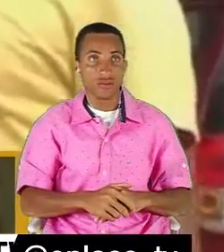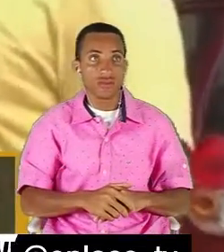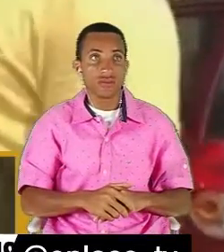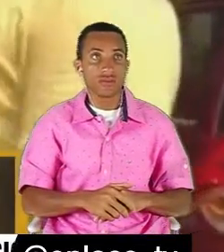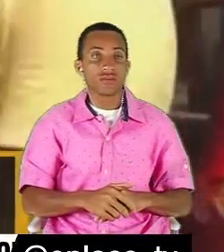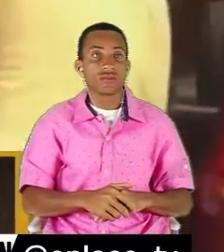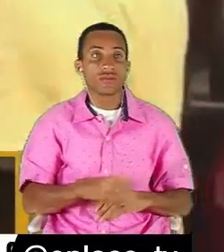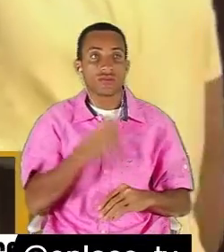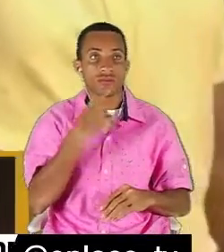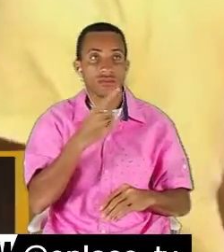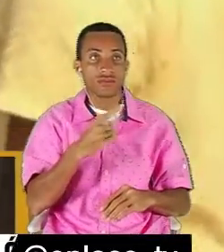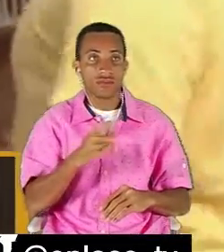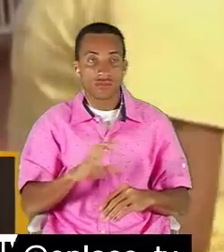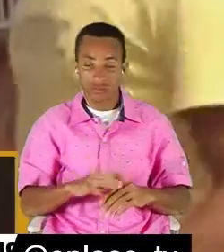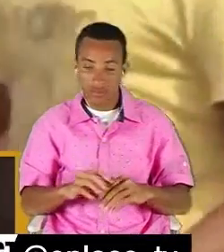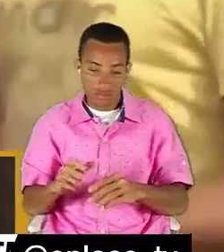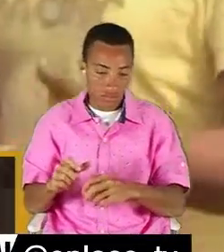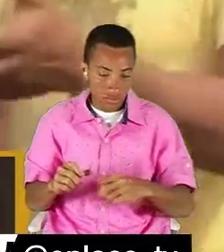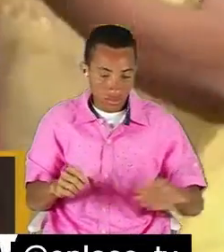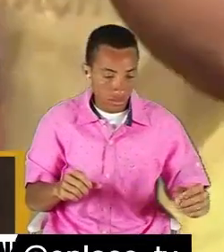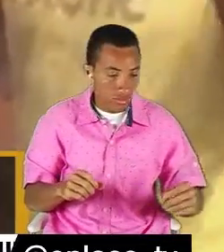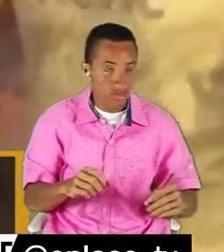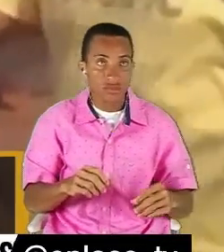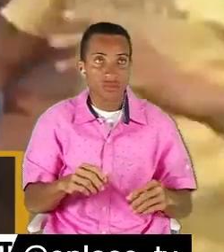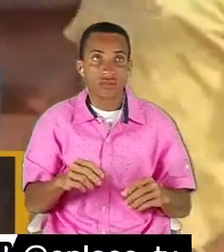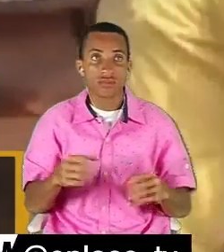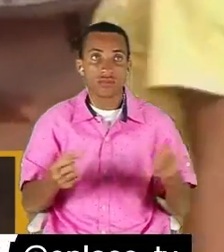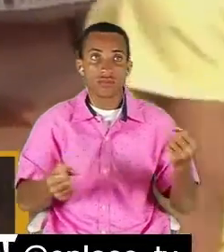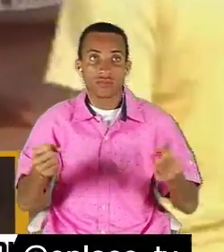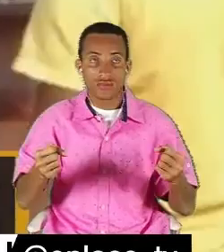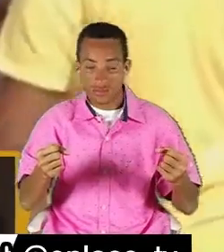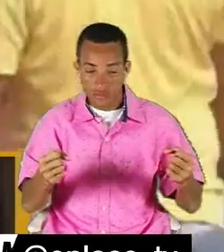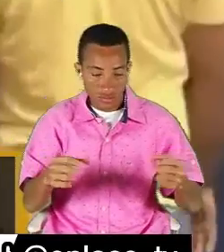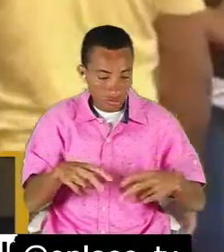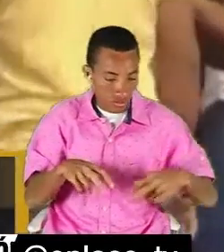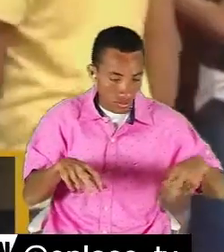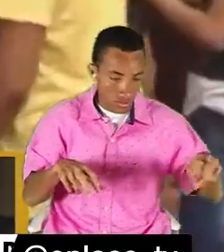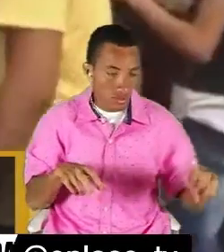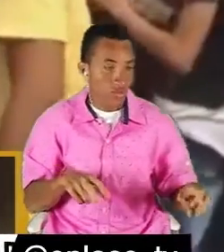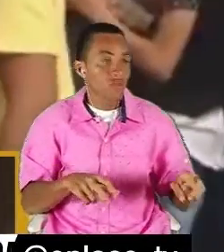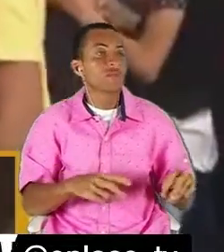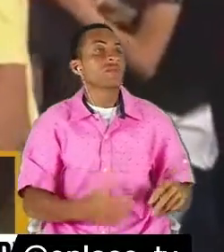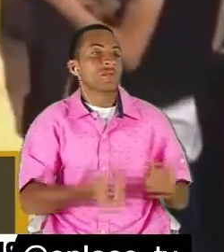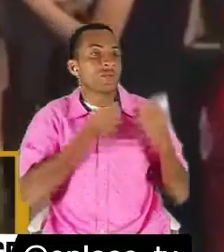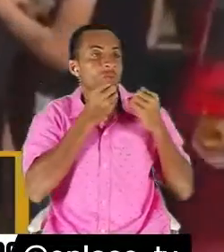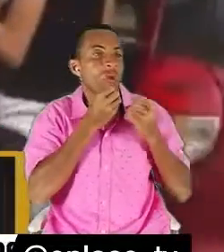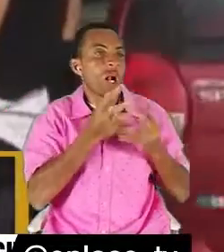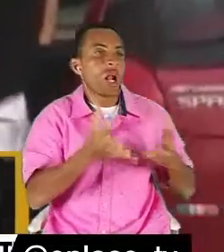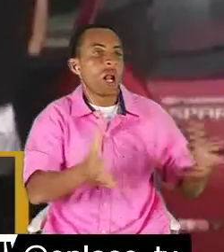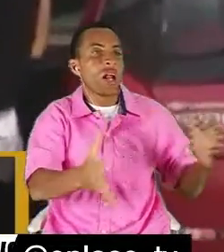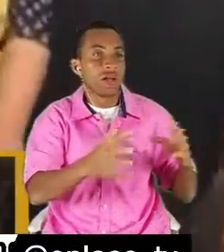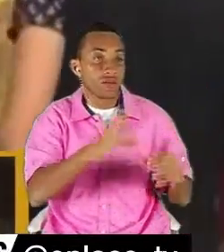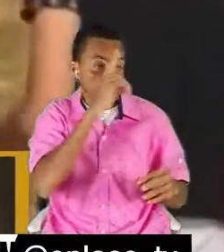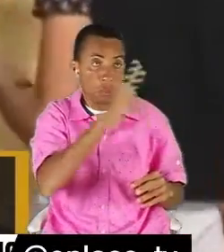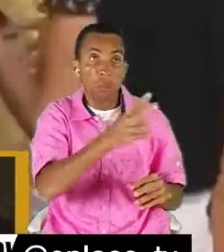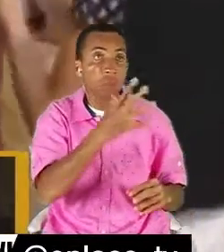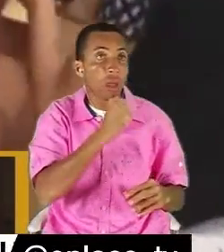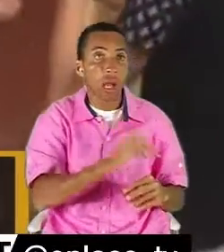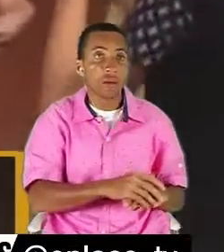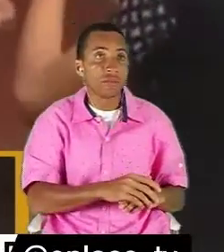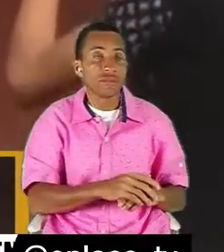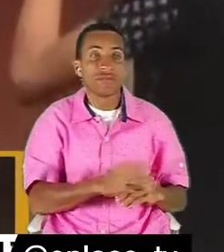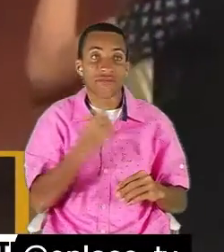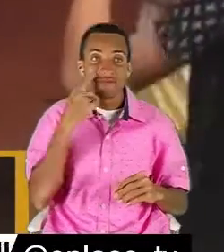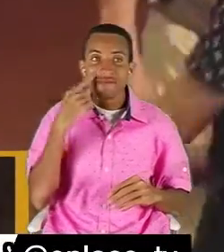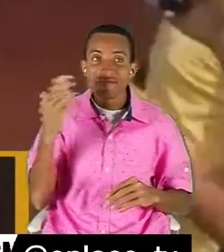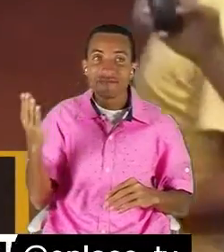se baja del vehículo y emprende la agresión verbal irrespetuosa, como lo ven las imágenes del video